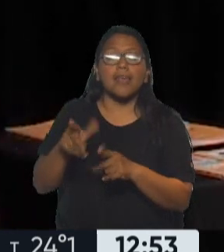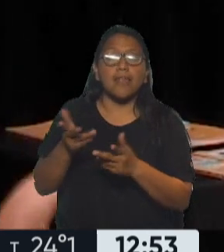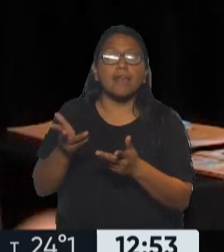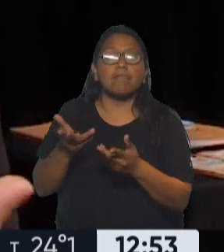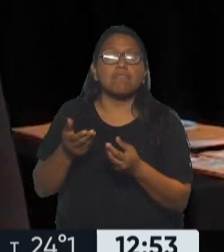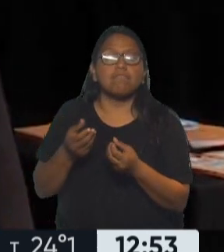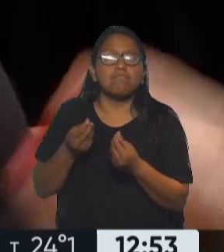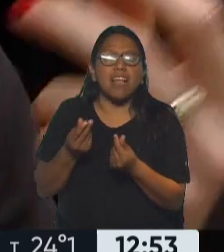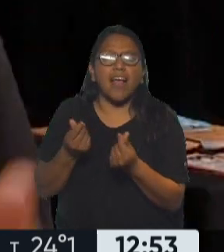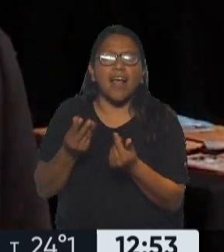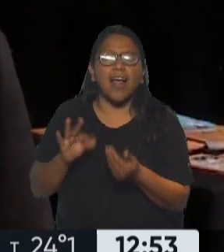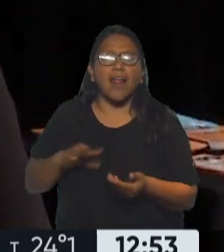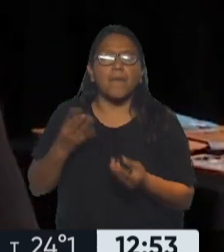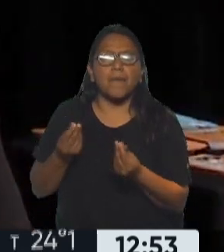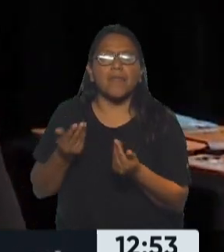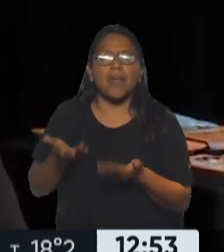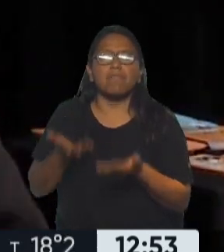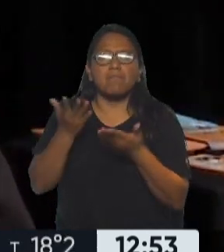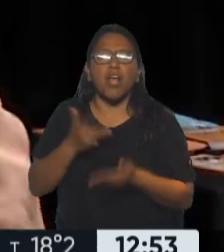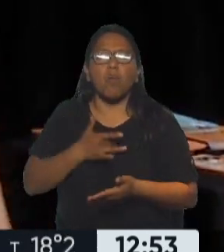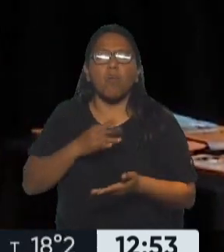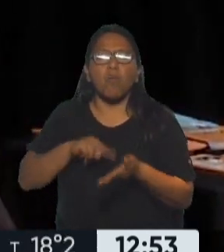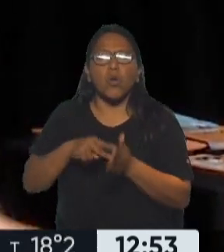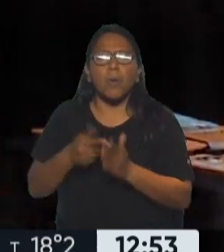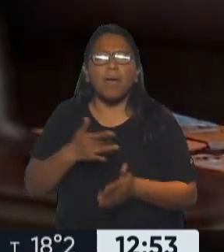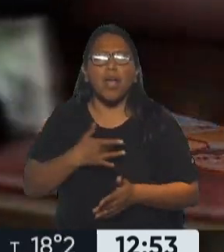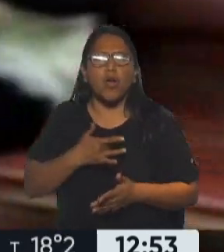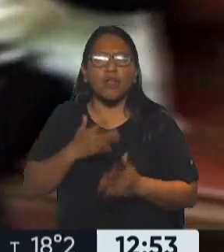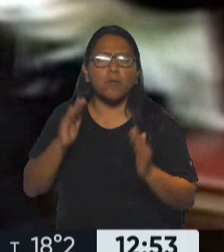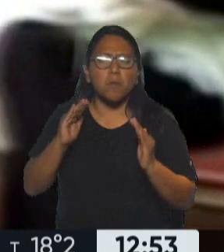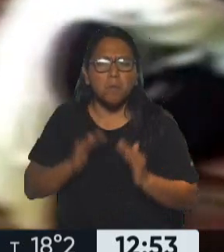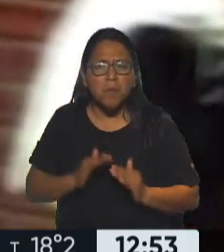le gana calidad de vida, disminuyen las cardiopatías o todas las problemáticas que